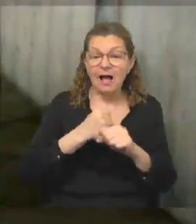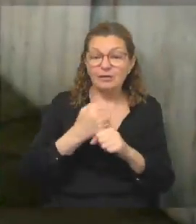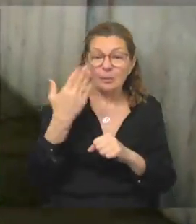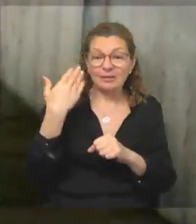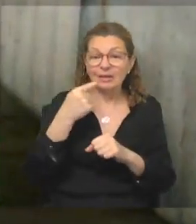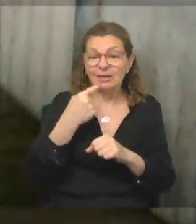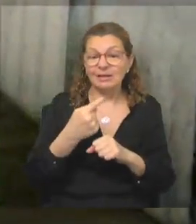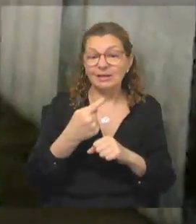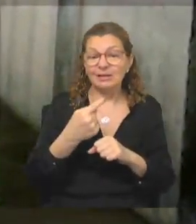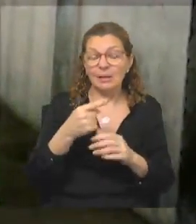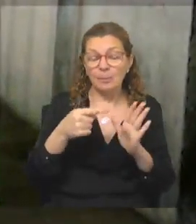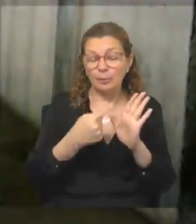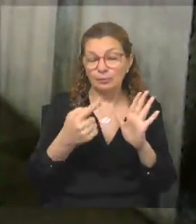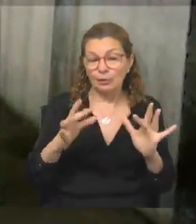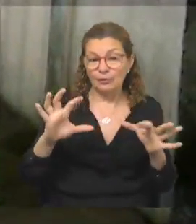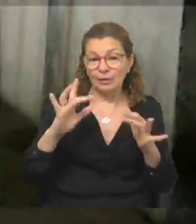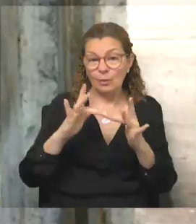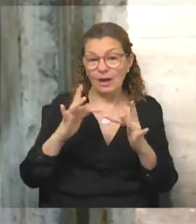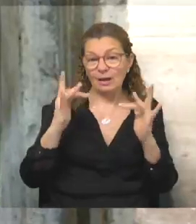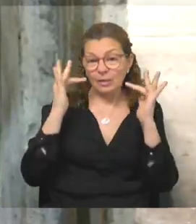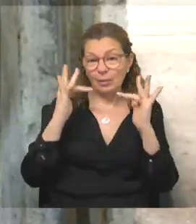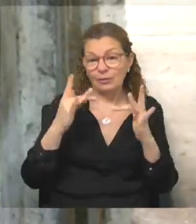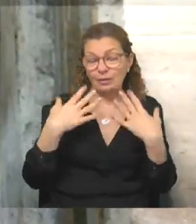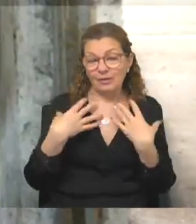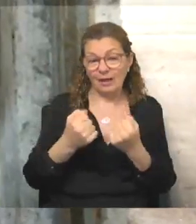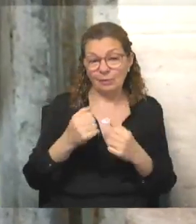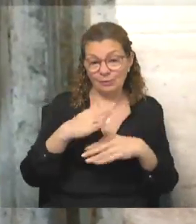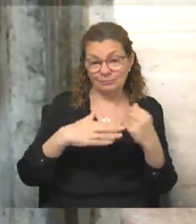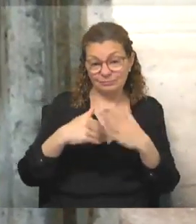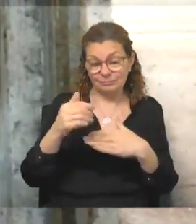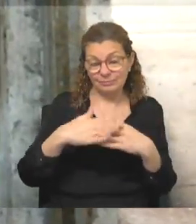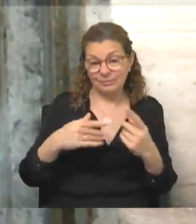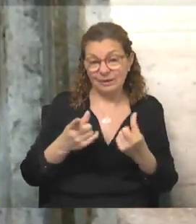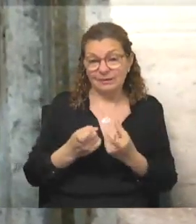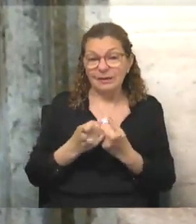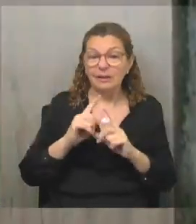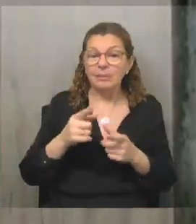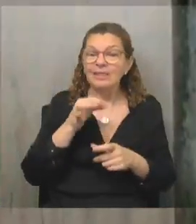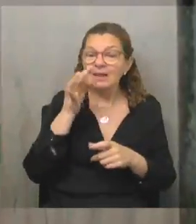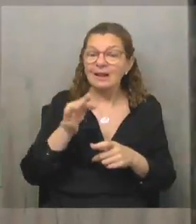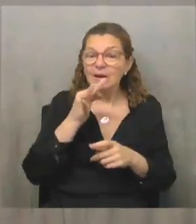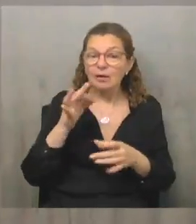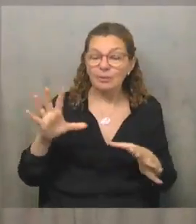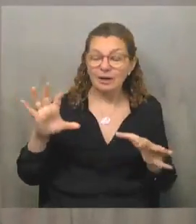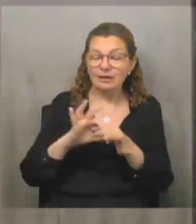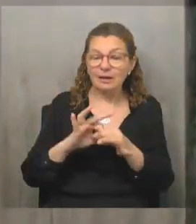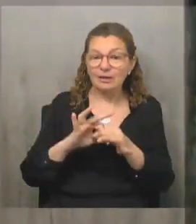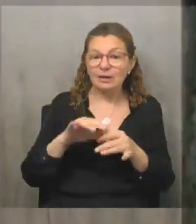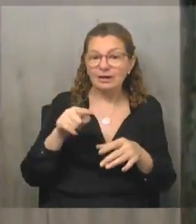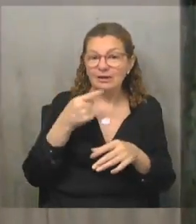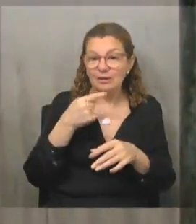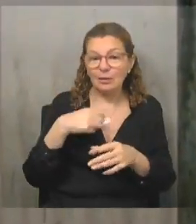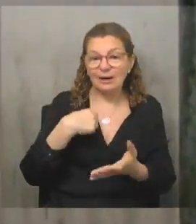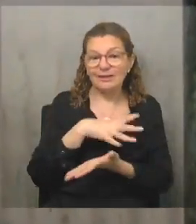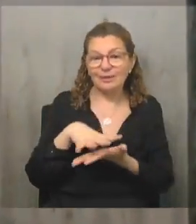Que contemplan varios puntos vinculados a la gestión la educación la salud y las obras necesarias además declararon que hay una relación Clara entre lo ocurrido y la